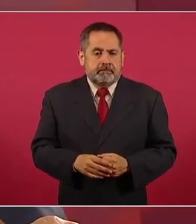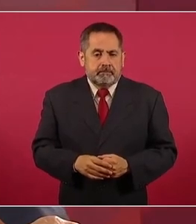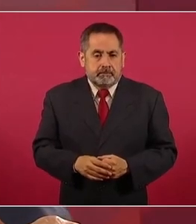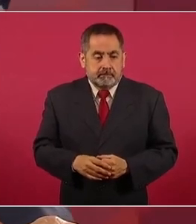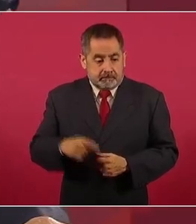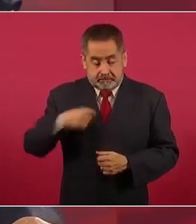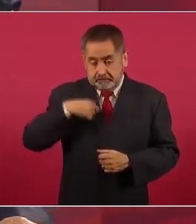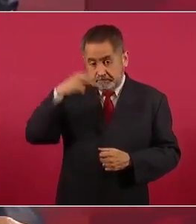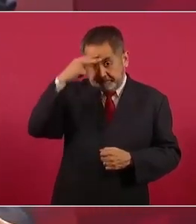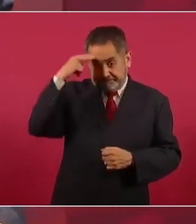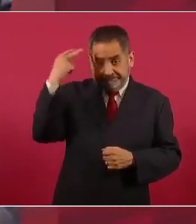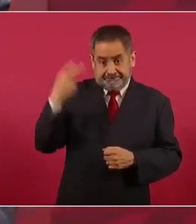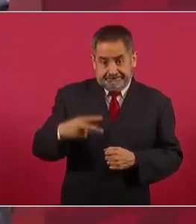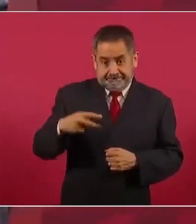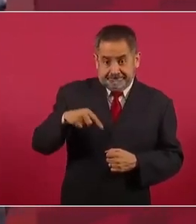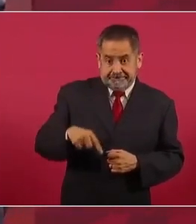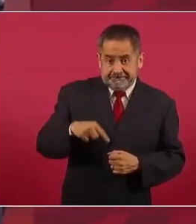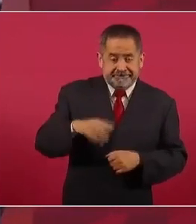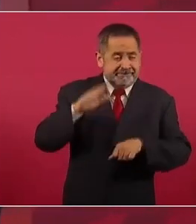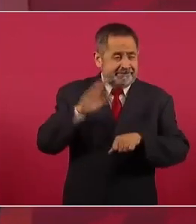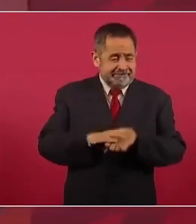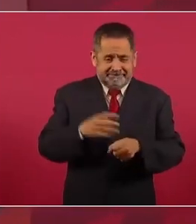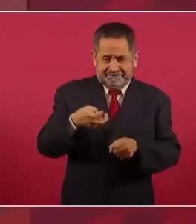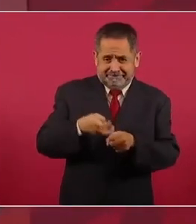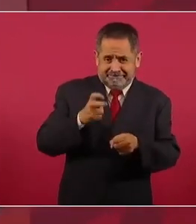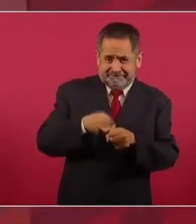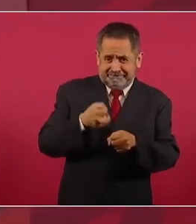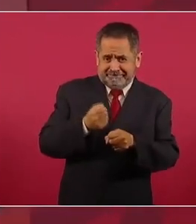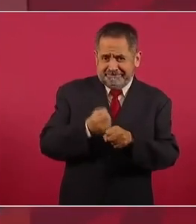México es el país que más cerveza